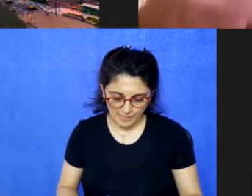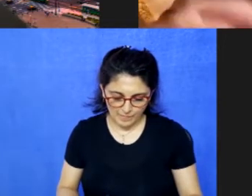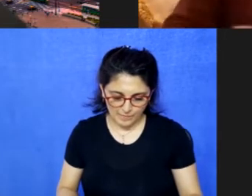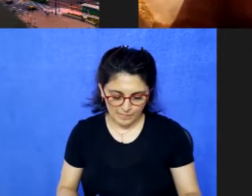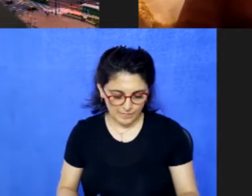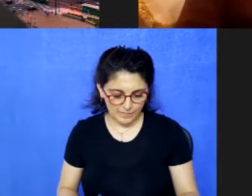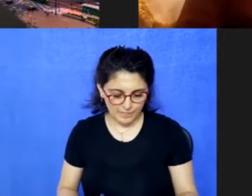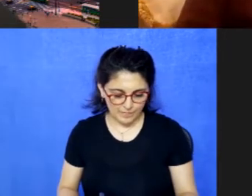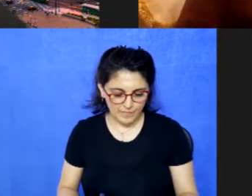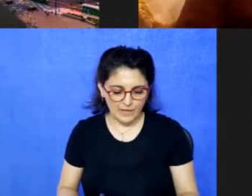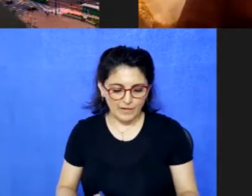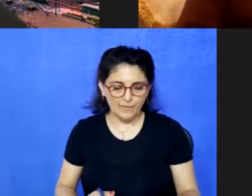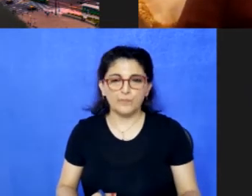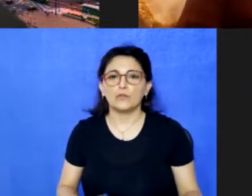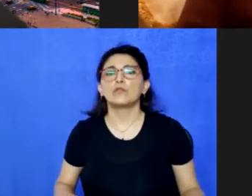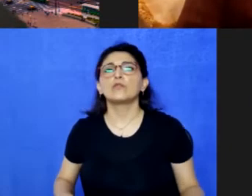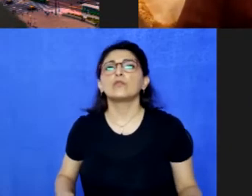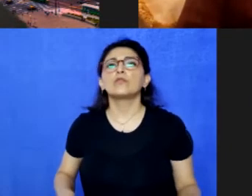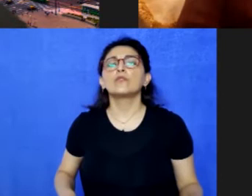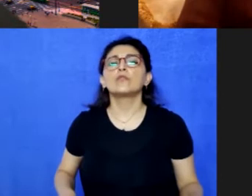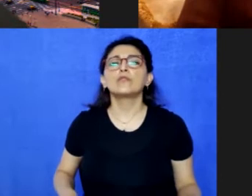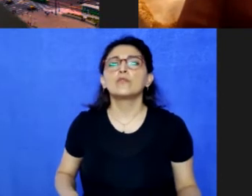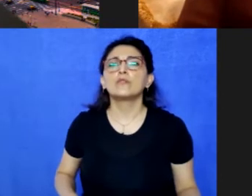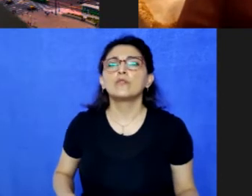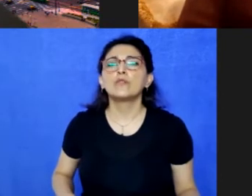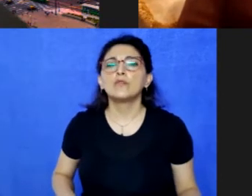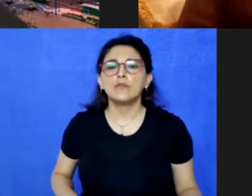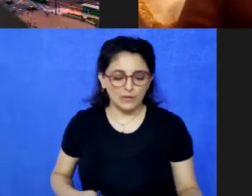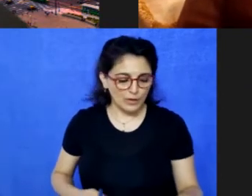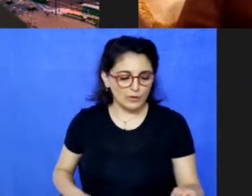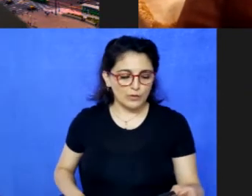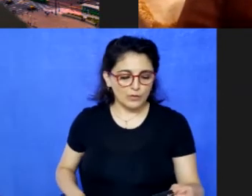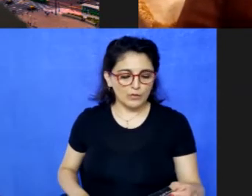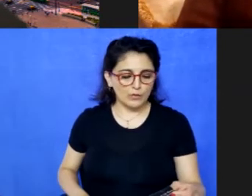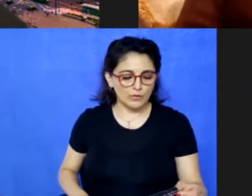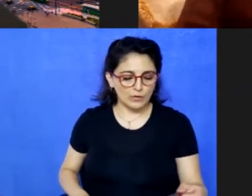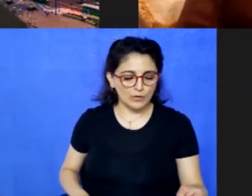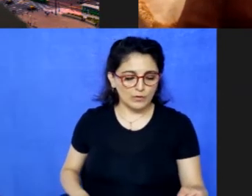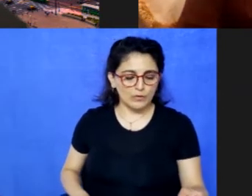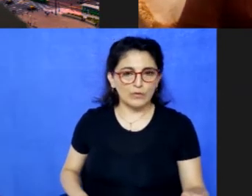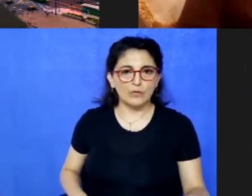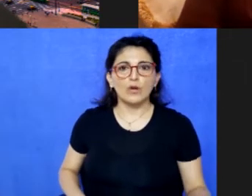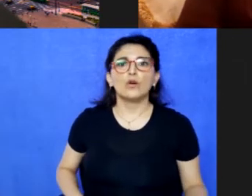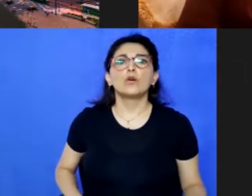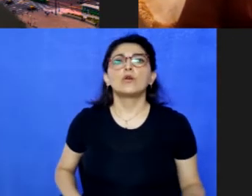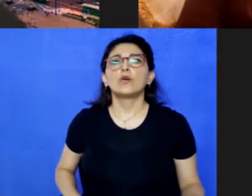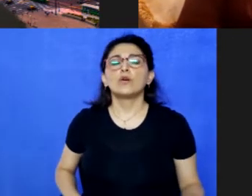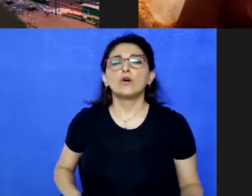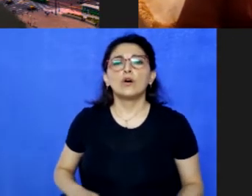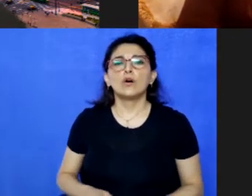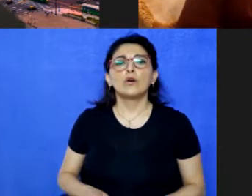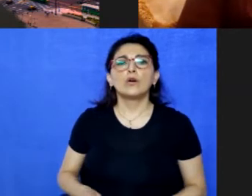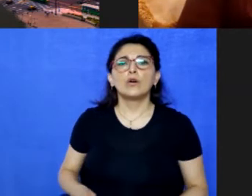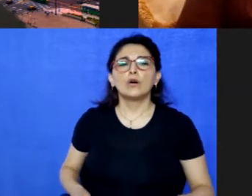encontraron una medida porque se pueda vender en Argentina, porque puede ser que al argentino no le gusta tan duro